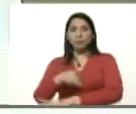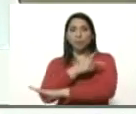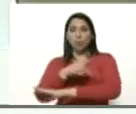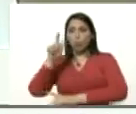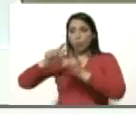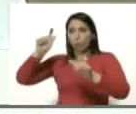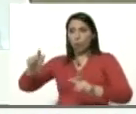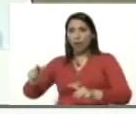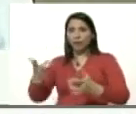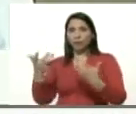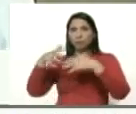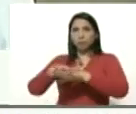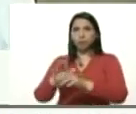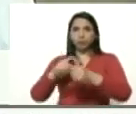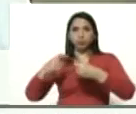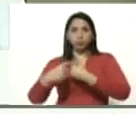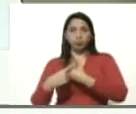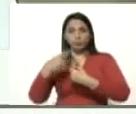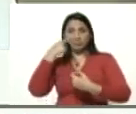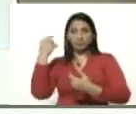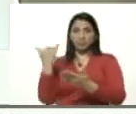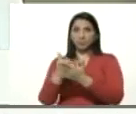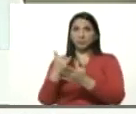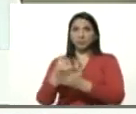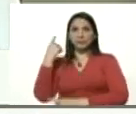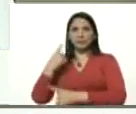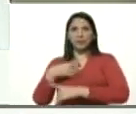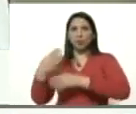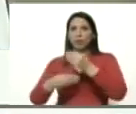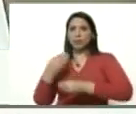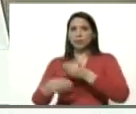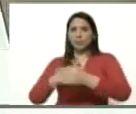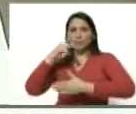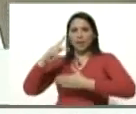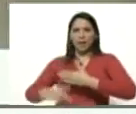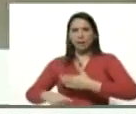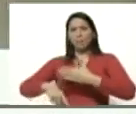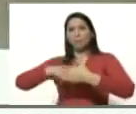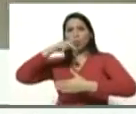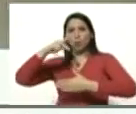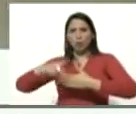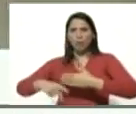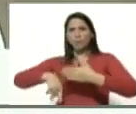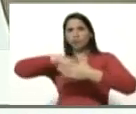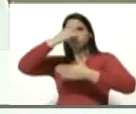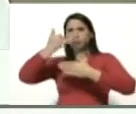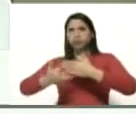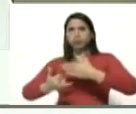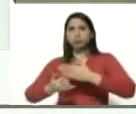la integran. Evidentemente, esto lo debemos hacer a través de planes, programas, proyectos